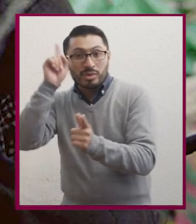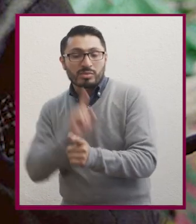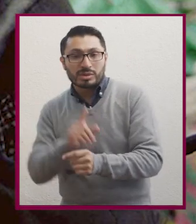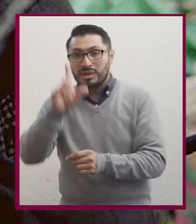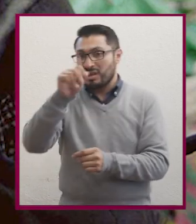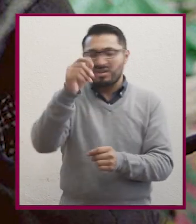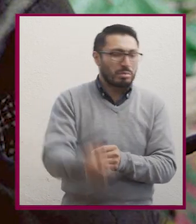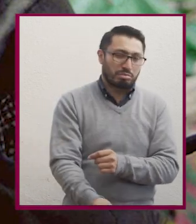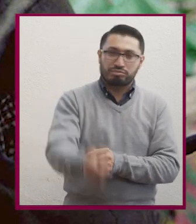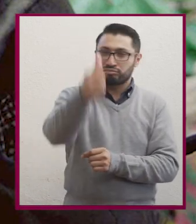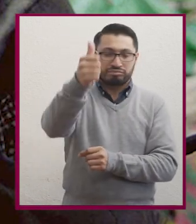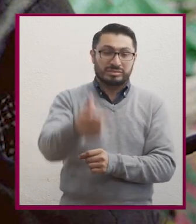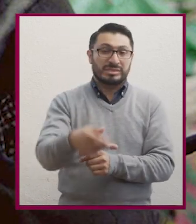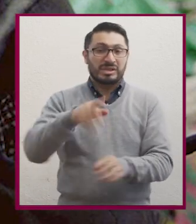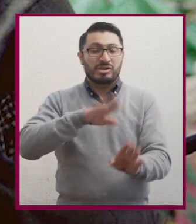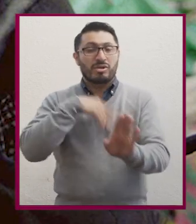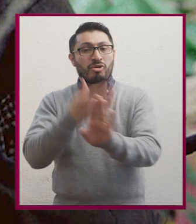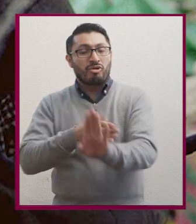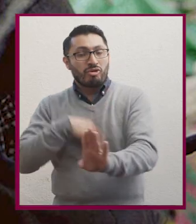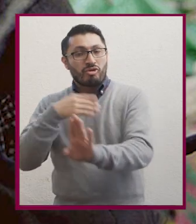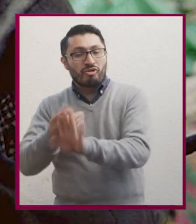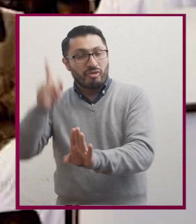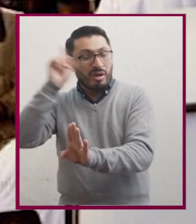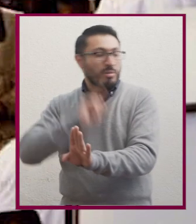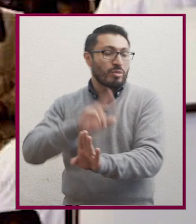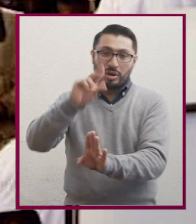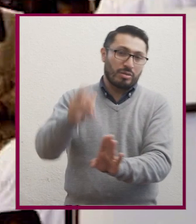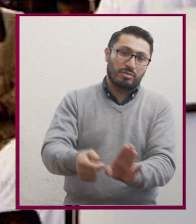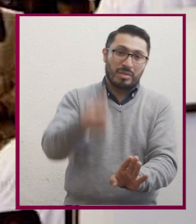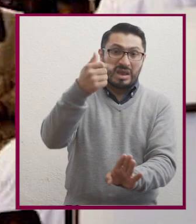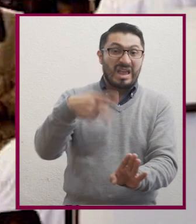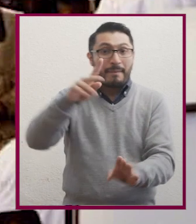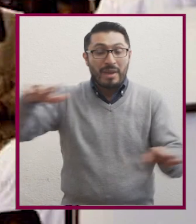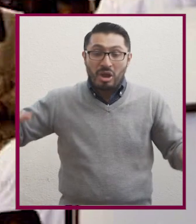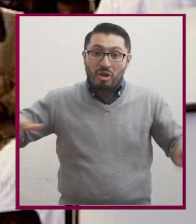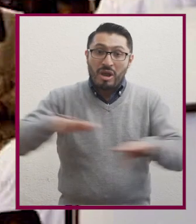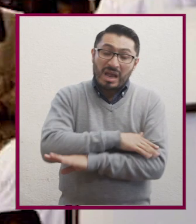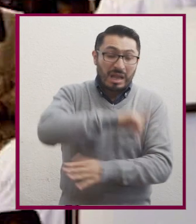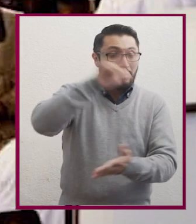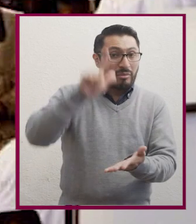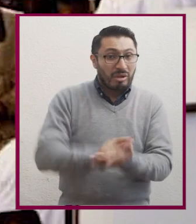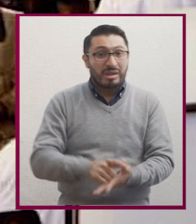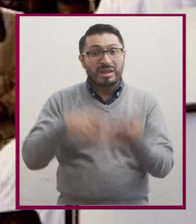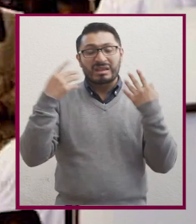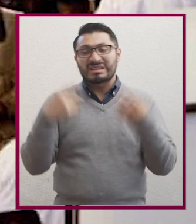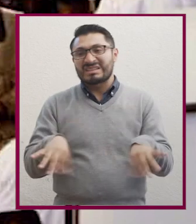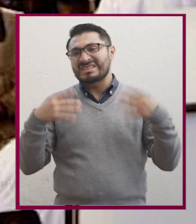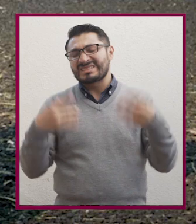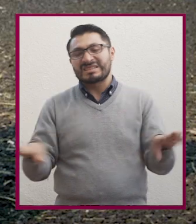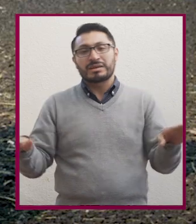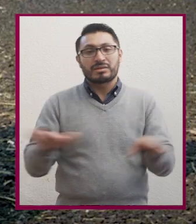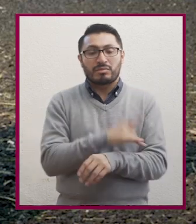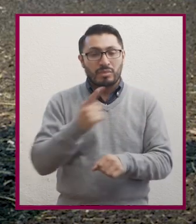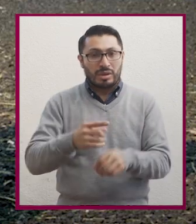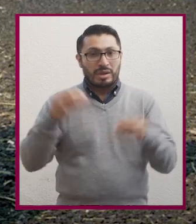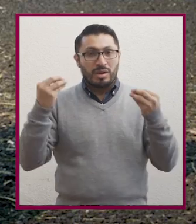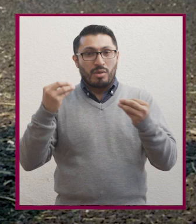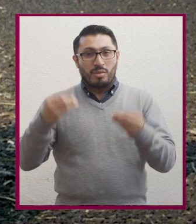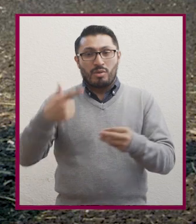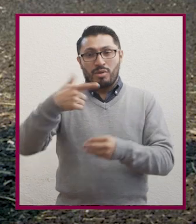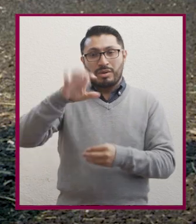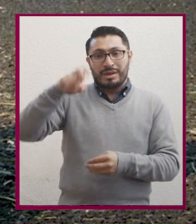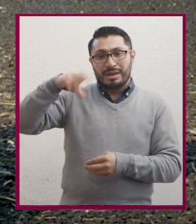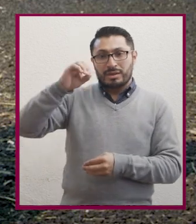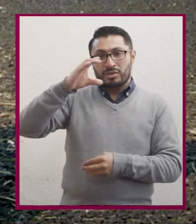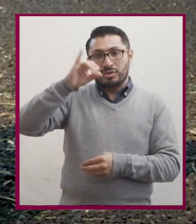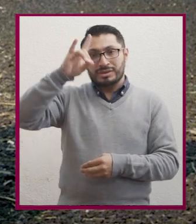fue la primera vez que se cometieron crímenes de tal naturaleza, este cambio en la ley fue producto de las atrocidades cometidas durante el genocidio